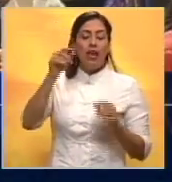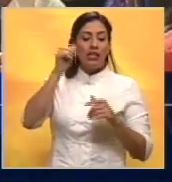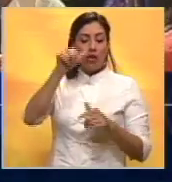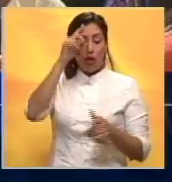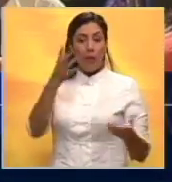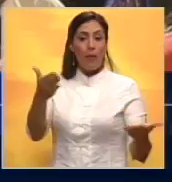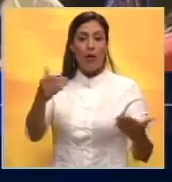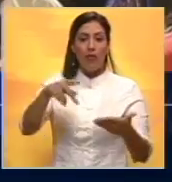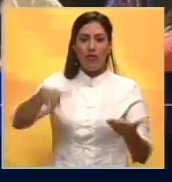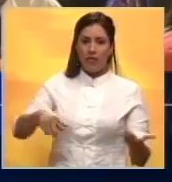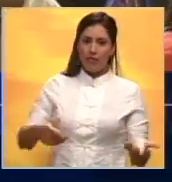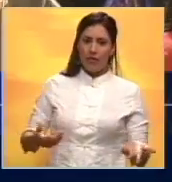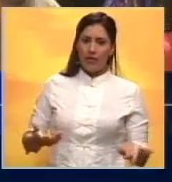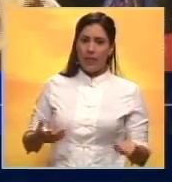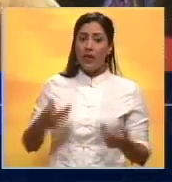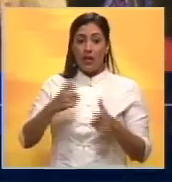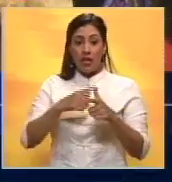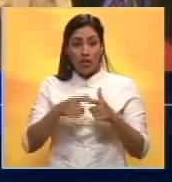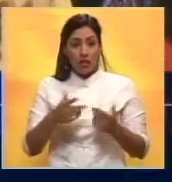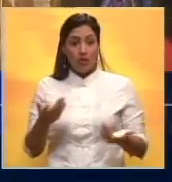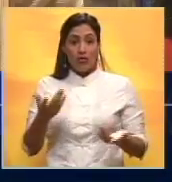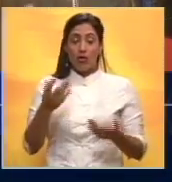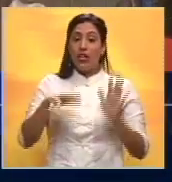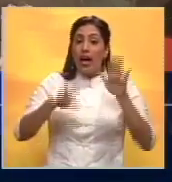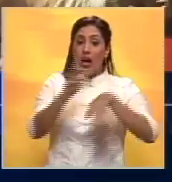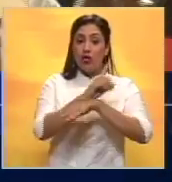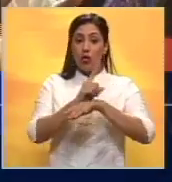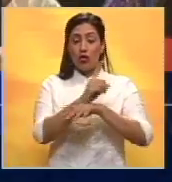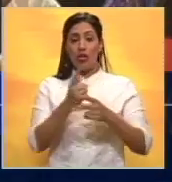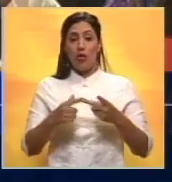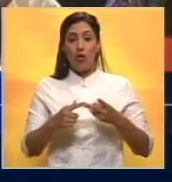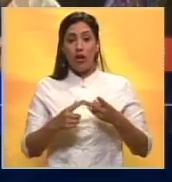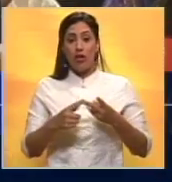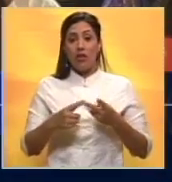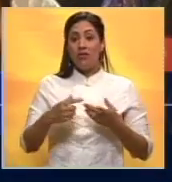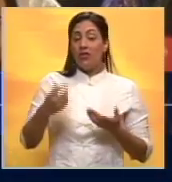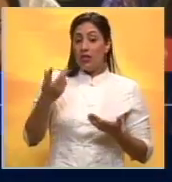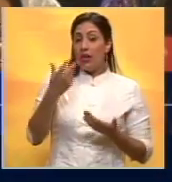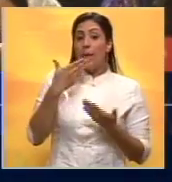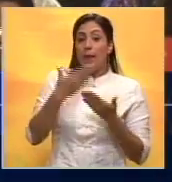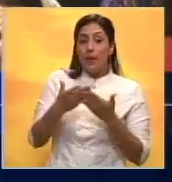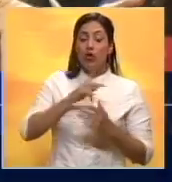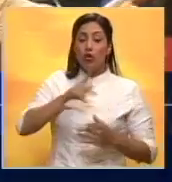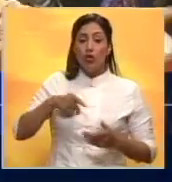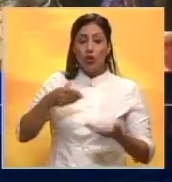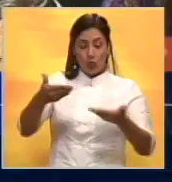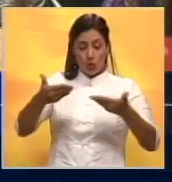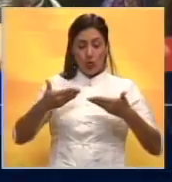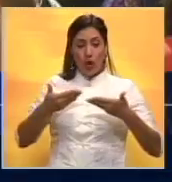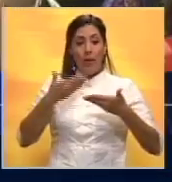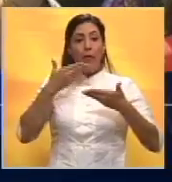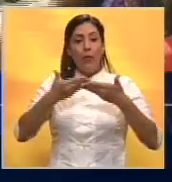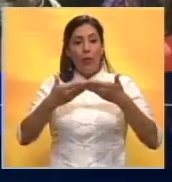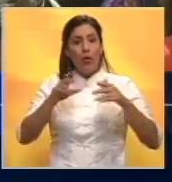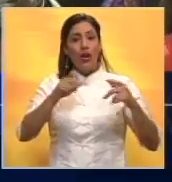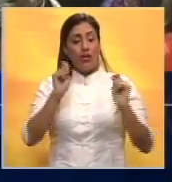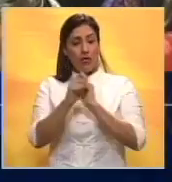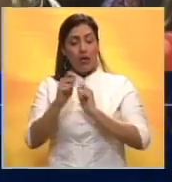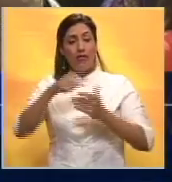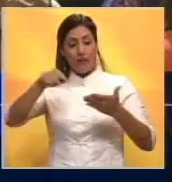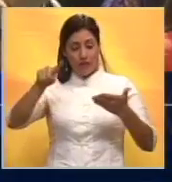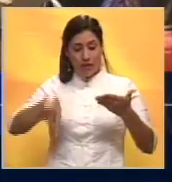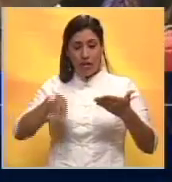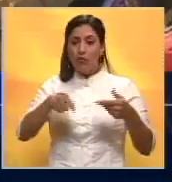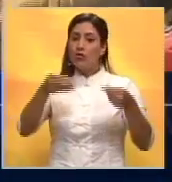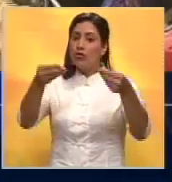semana 10 la 14 horas 10 las nos permitieron nos dieron una proforma recogimos nuestra firma